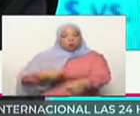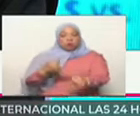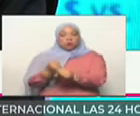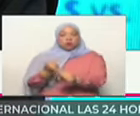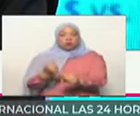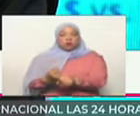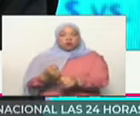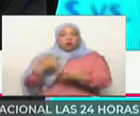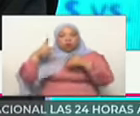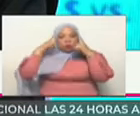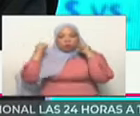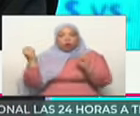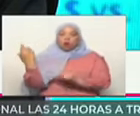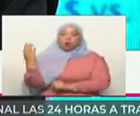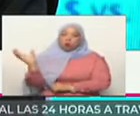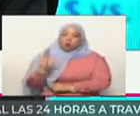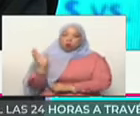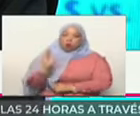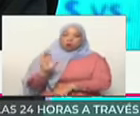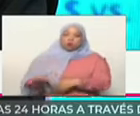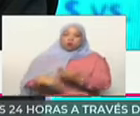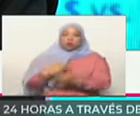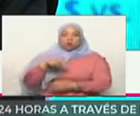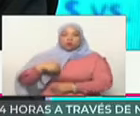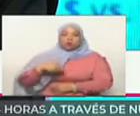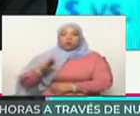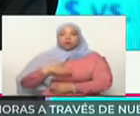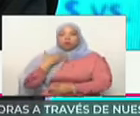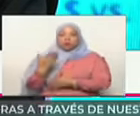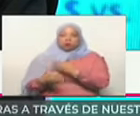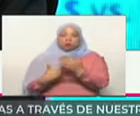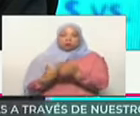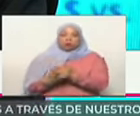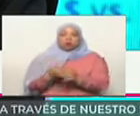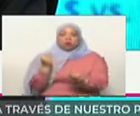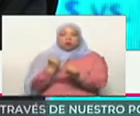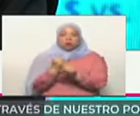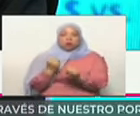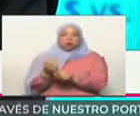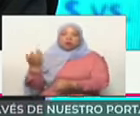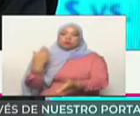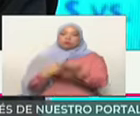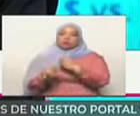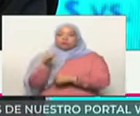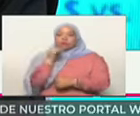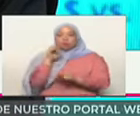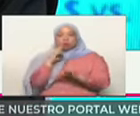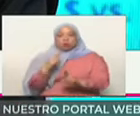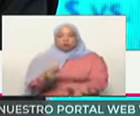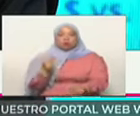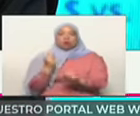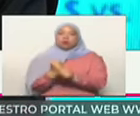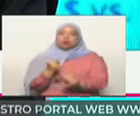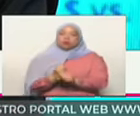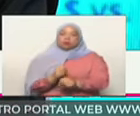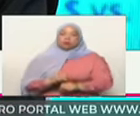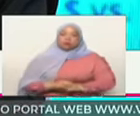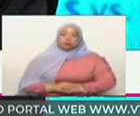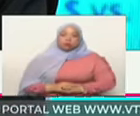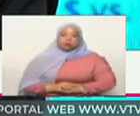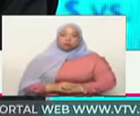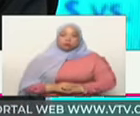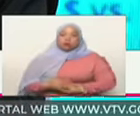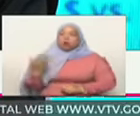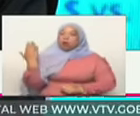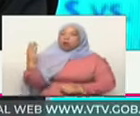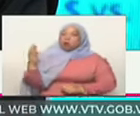organismos de inteligencia de Colombia y nosotros podamos tener acceso a los resultados que en